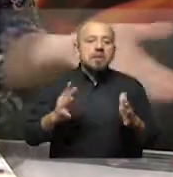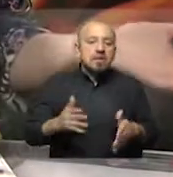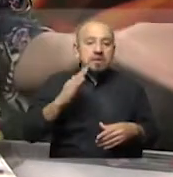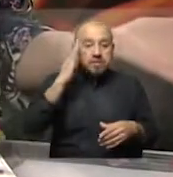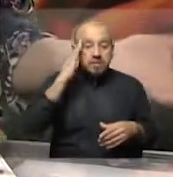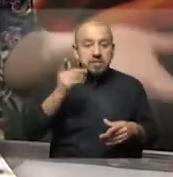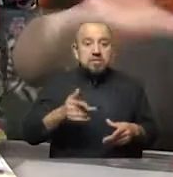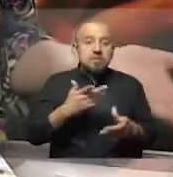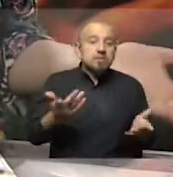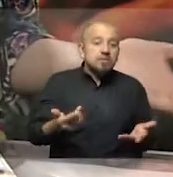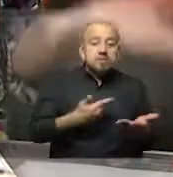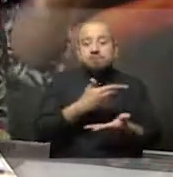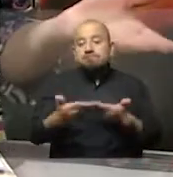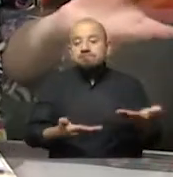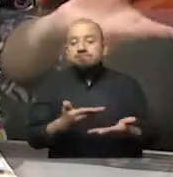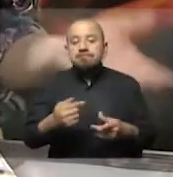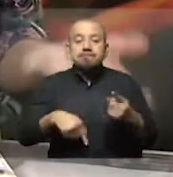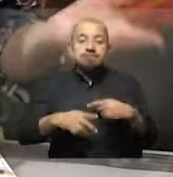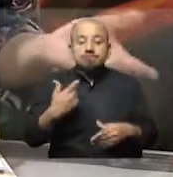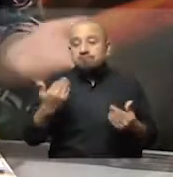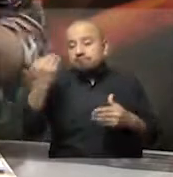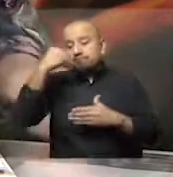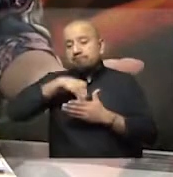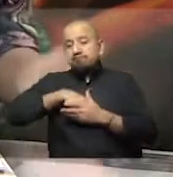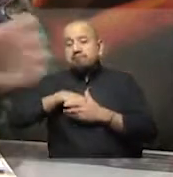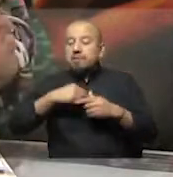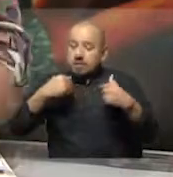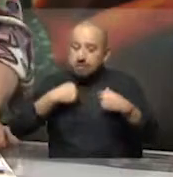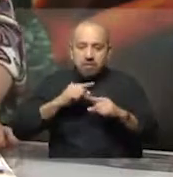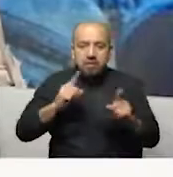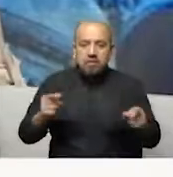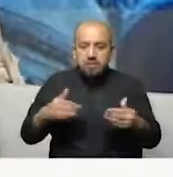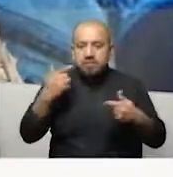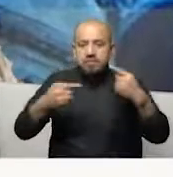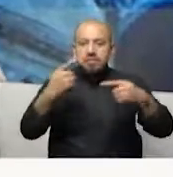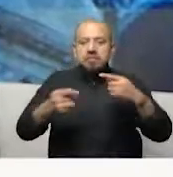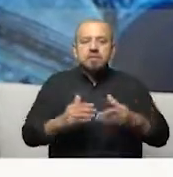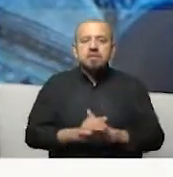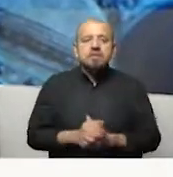el conocimiento si no se comparte si no se da muere en uno y en mí no va a morir